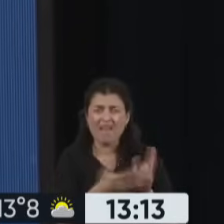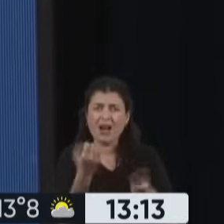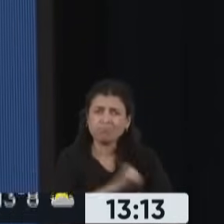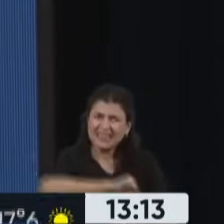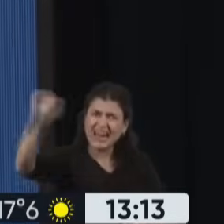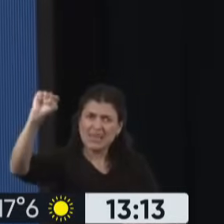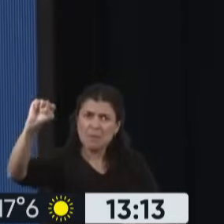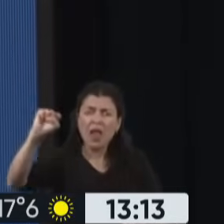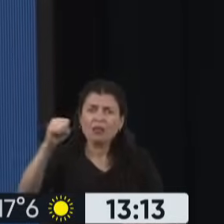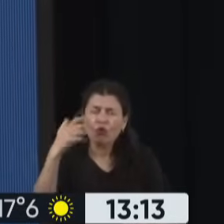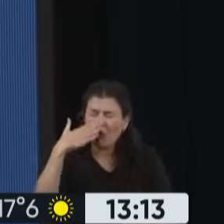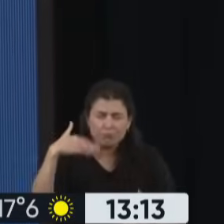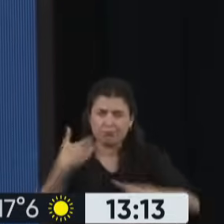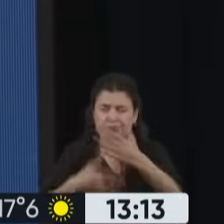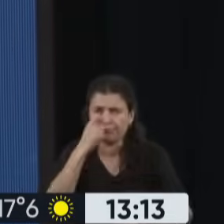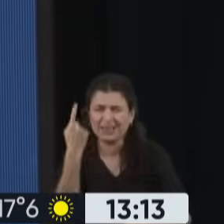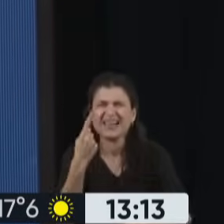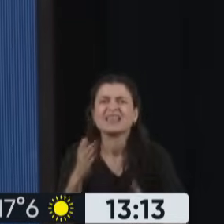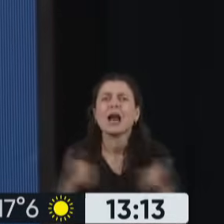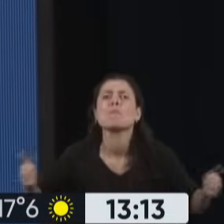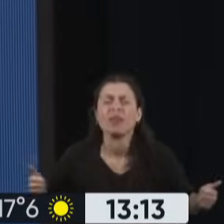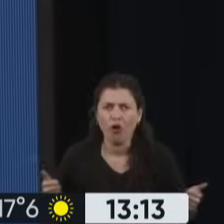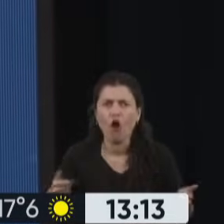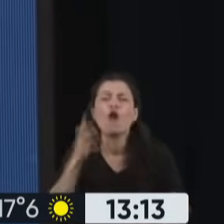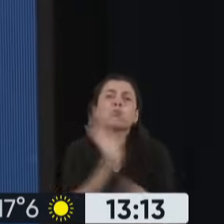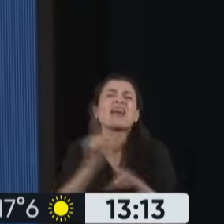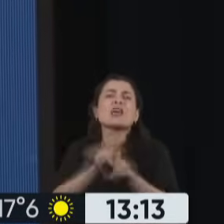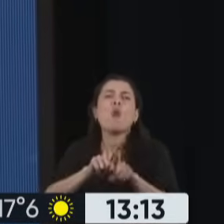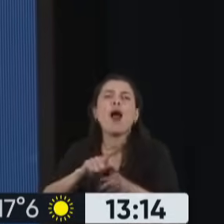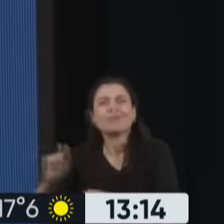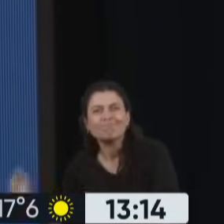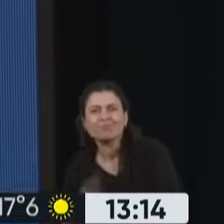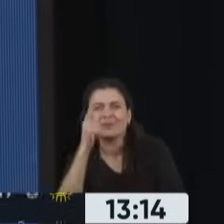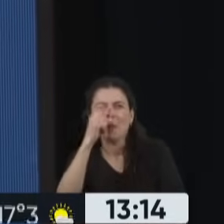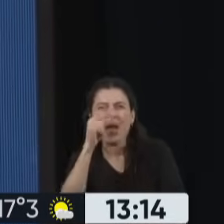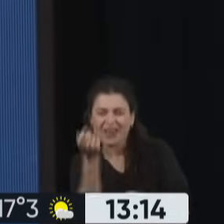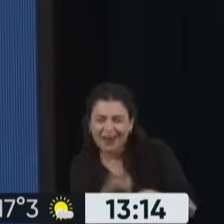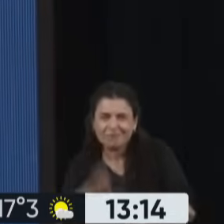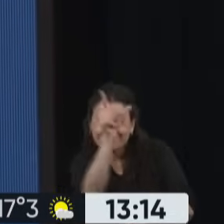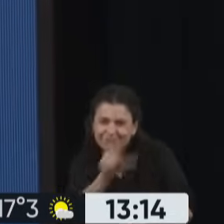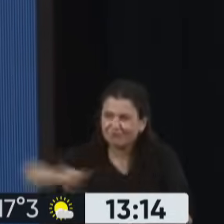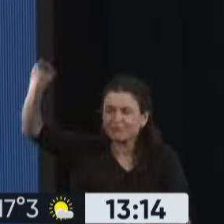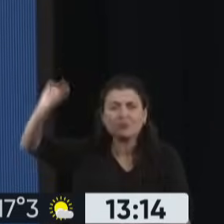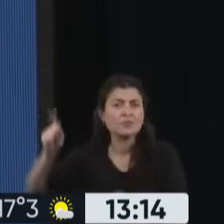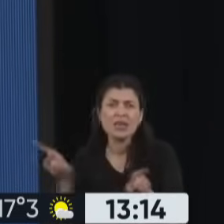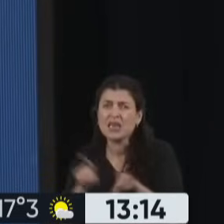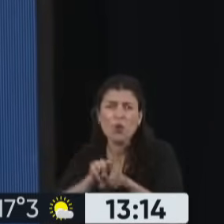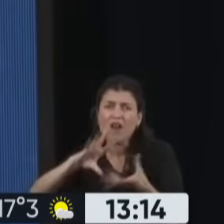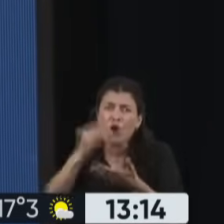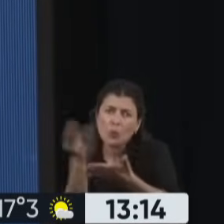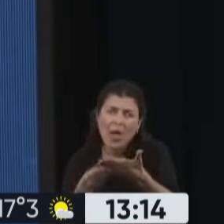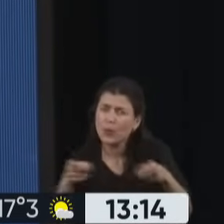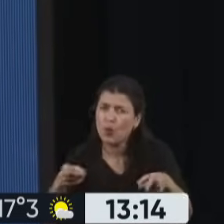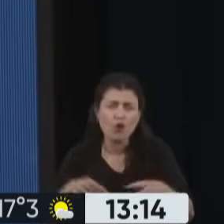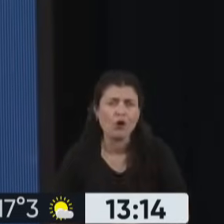palo de hockey se hace cada vez más empinado. La consecuencia, la contracara de esto,